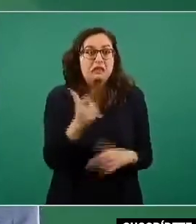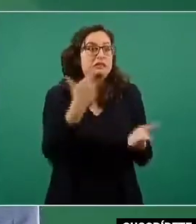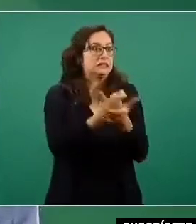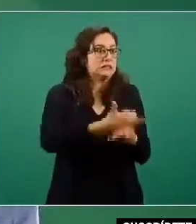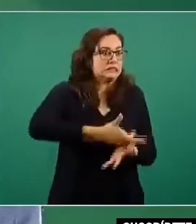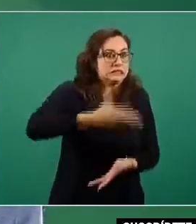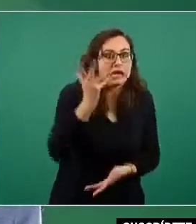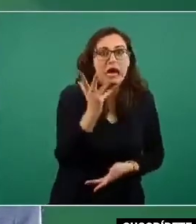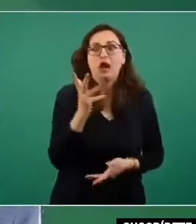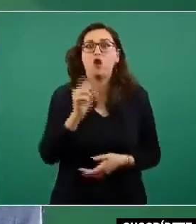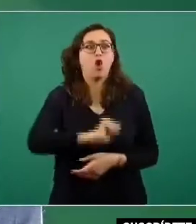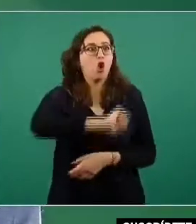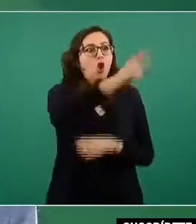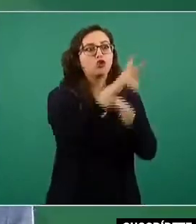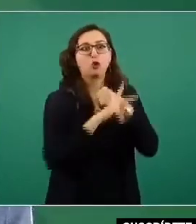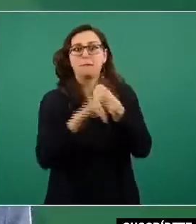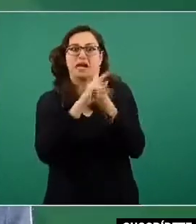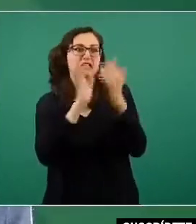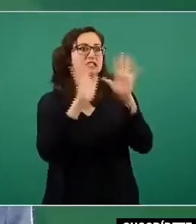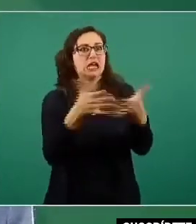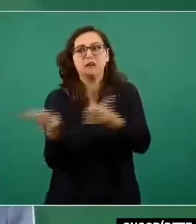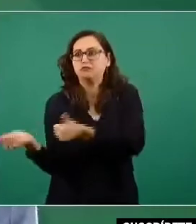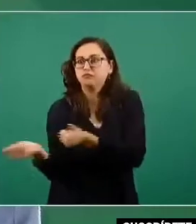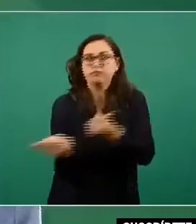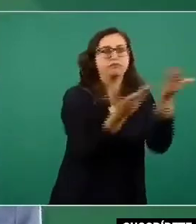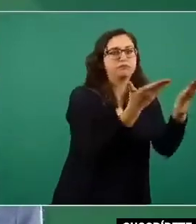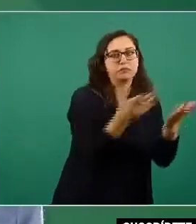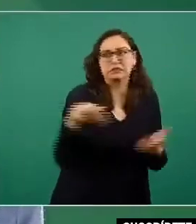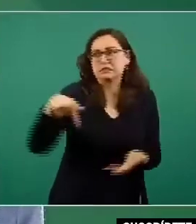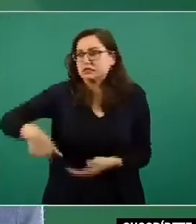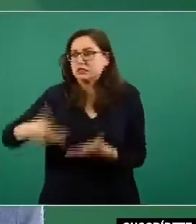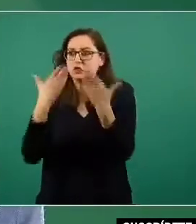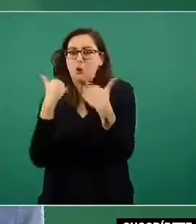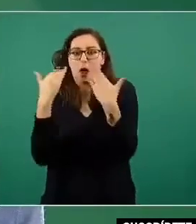porque ya se la llevaron otros países,